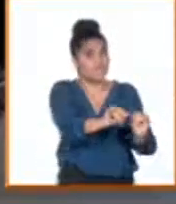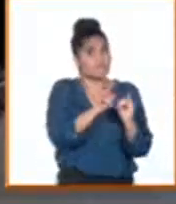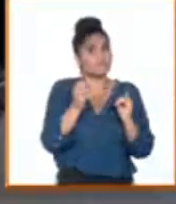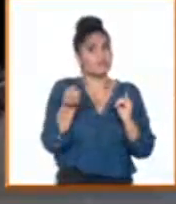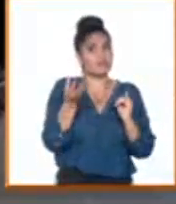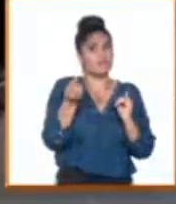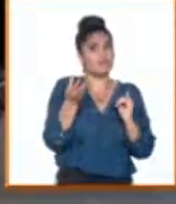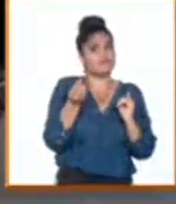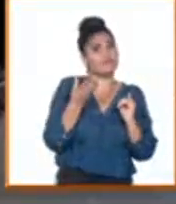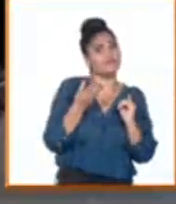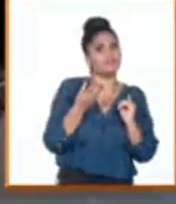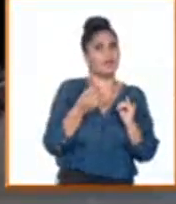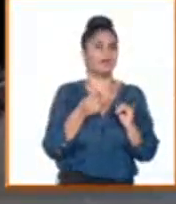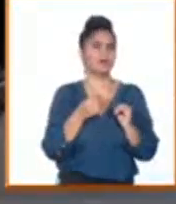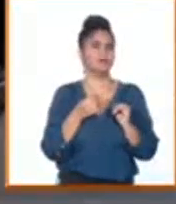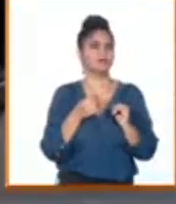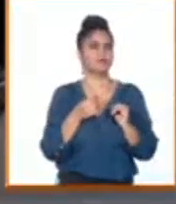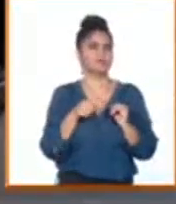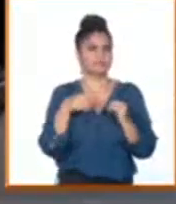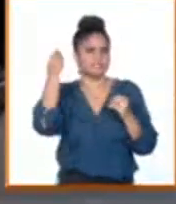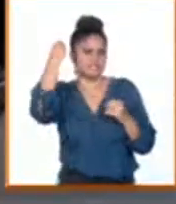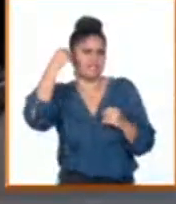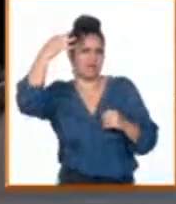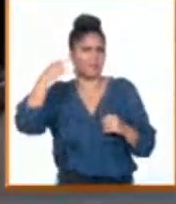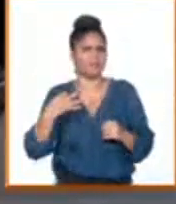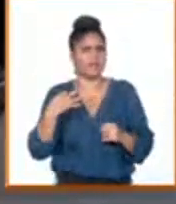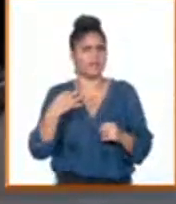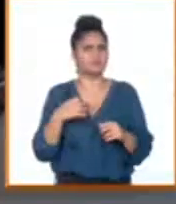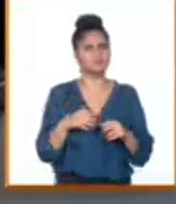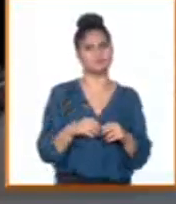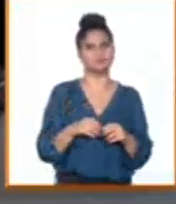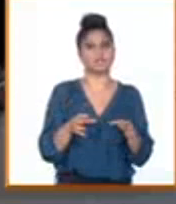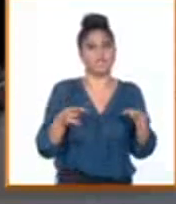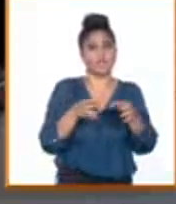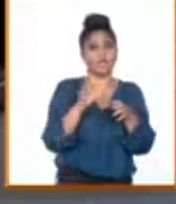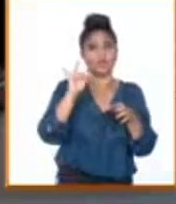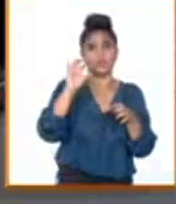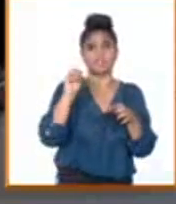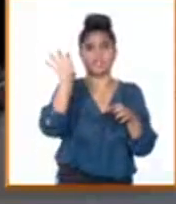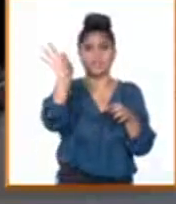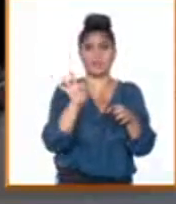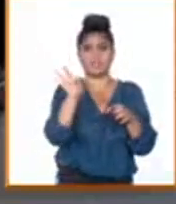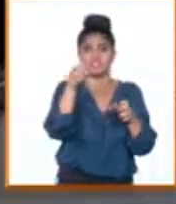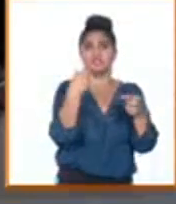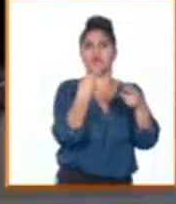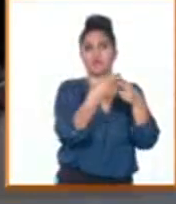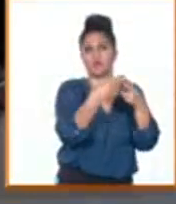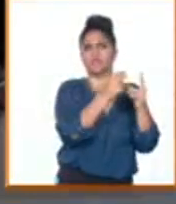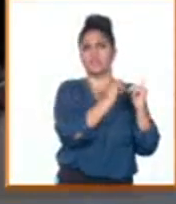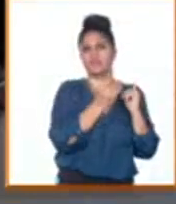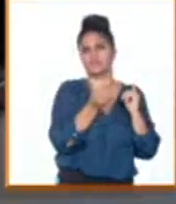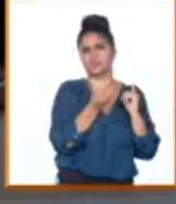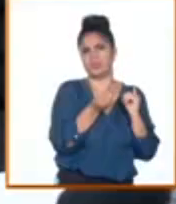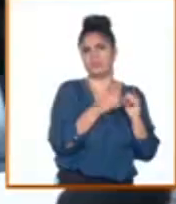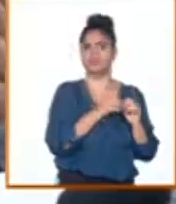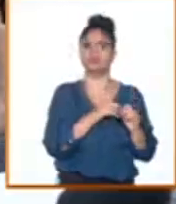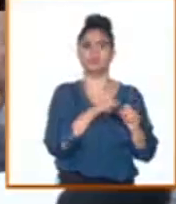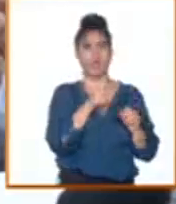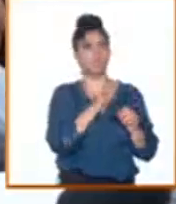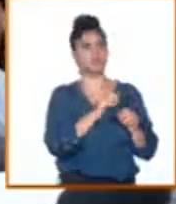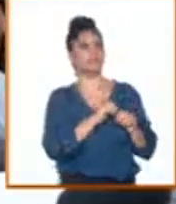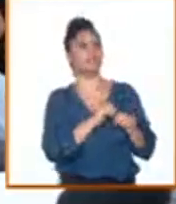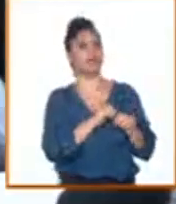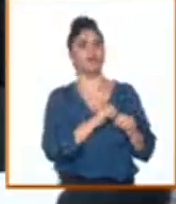el desmentido. El 70% se quedó, sigue en el disco duro con la información falsa.